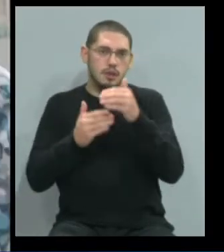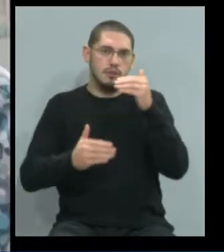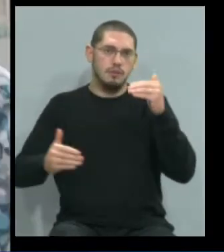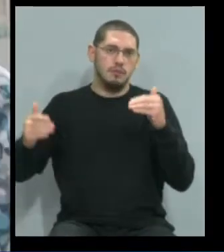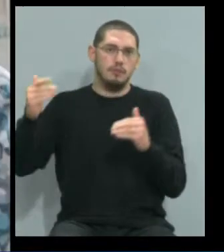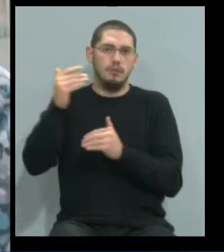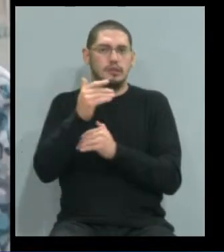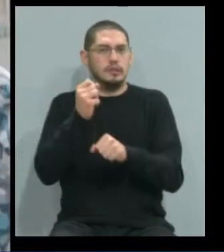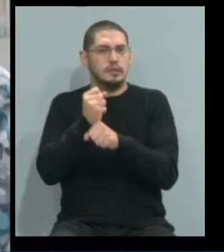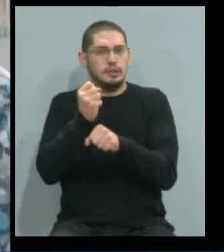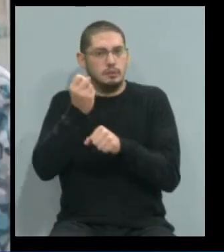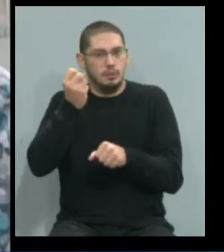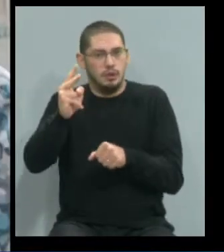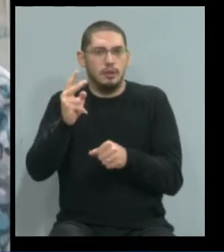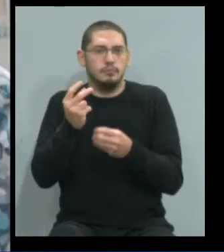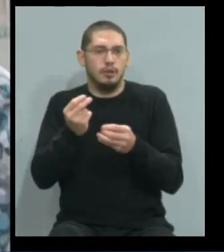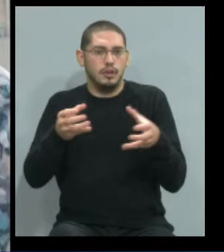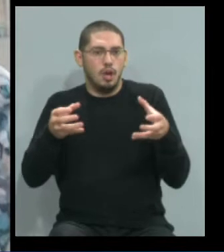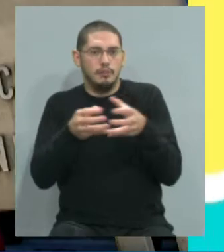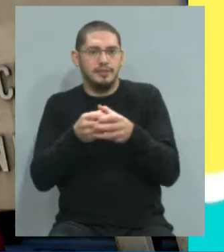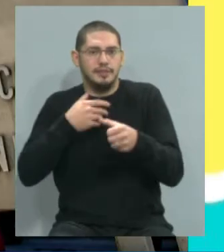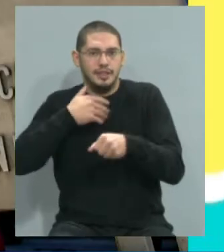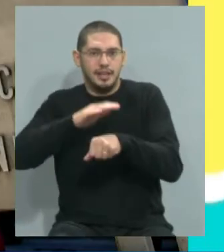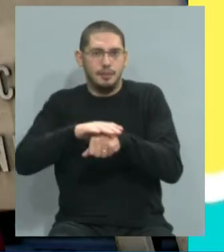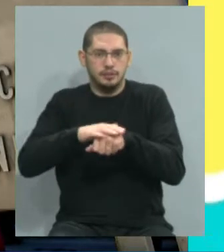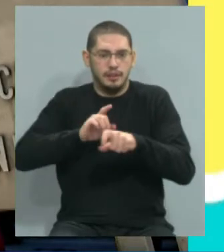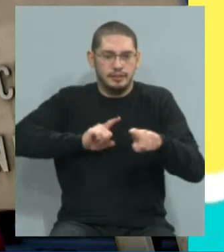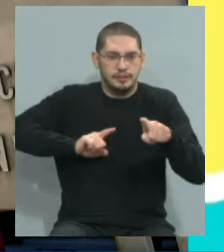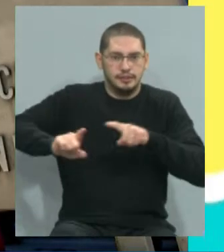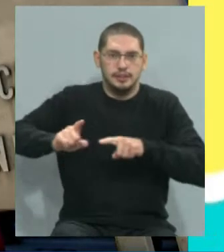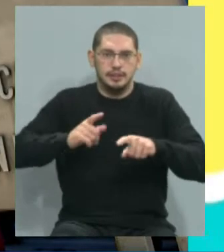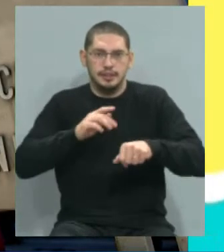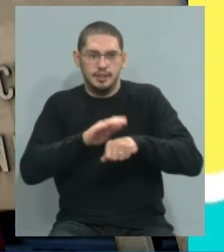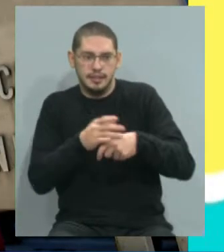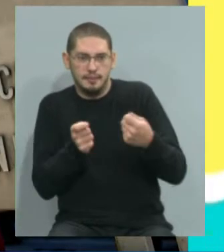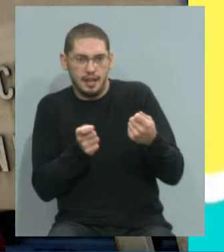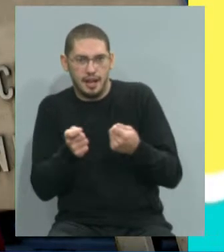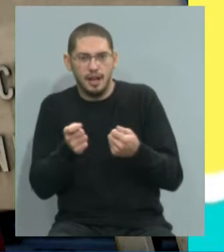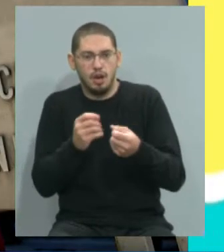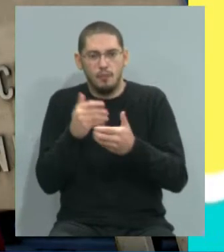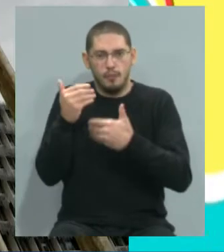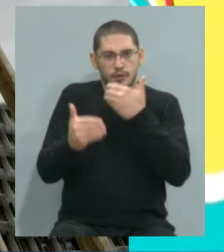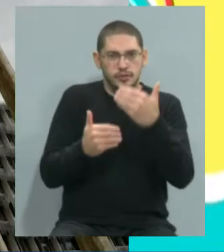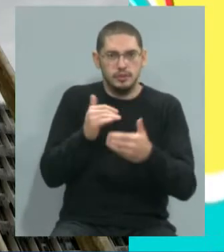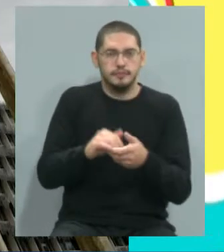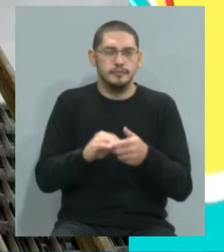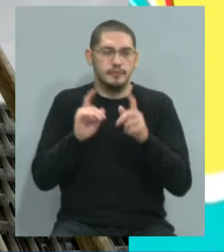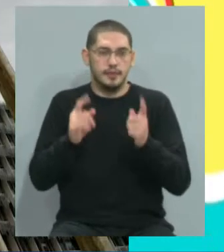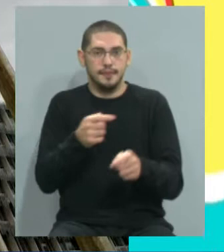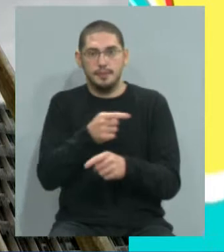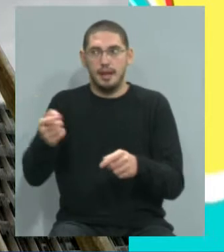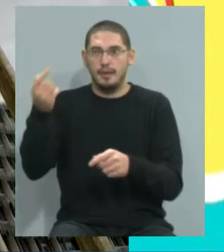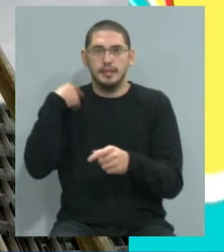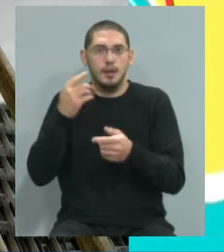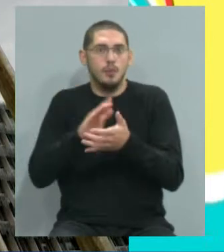poco más engorrosa, que es la de conducir el comité, de conducir el proceso, etc. Y la novedad de la semana pasada